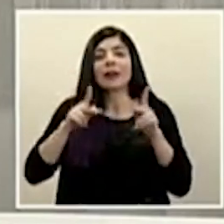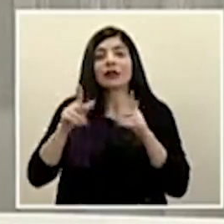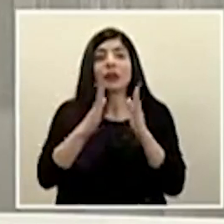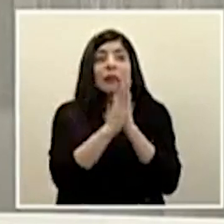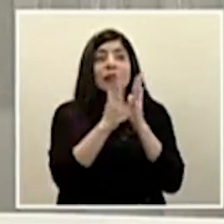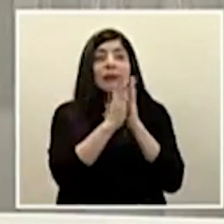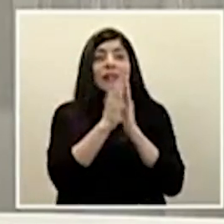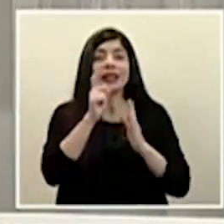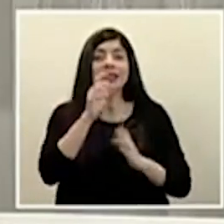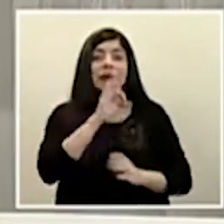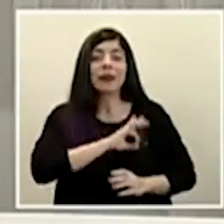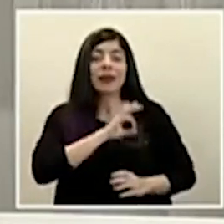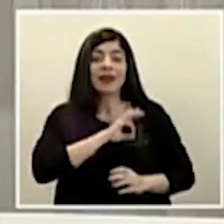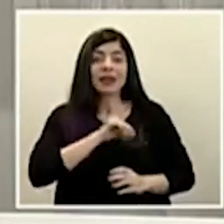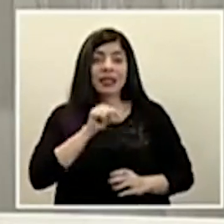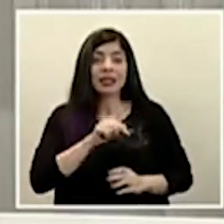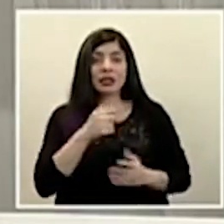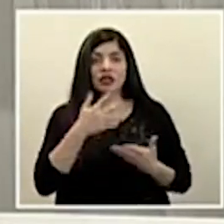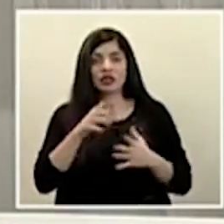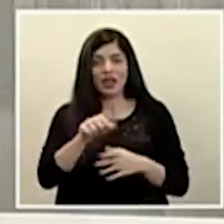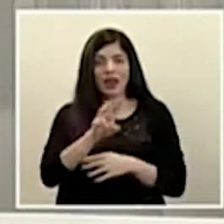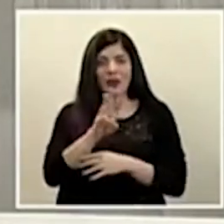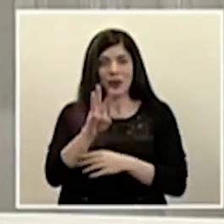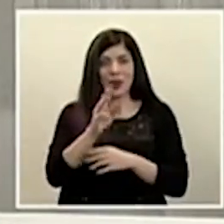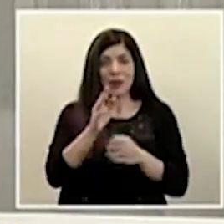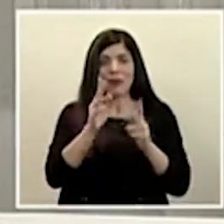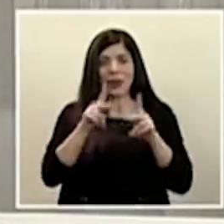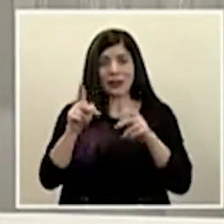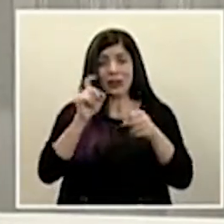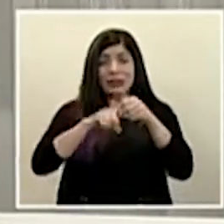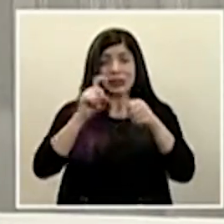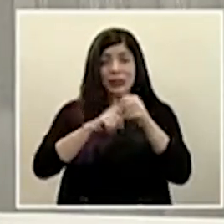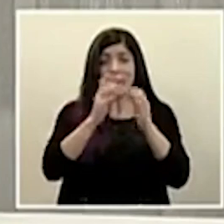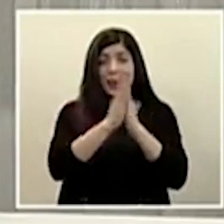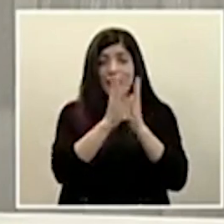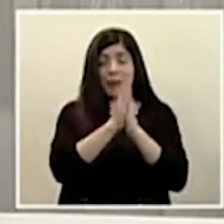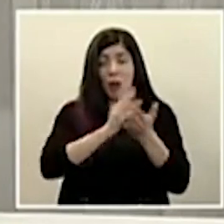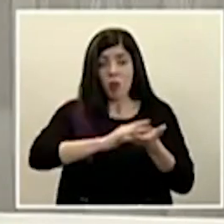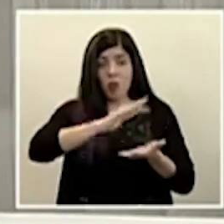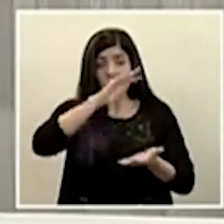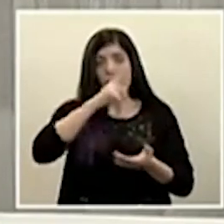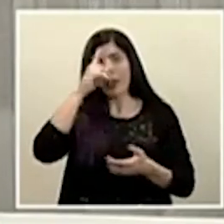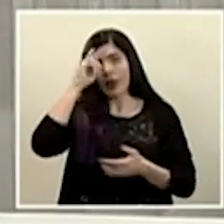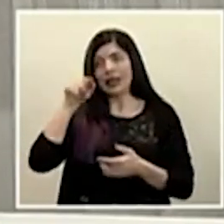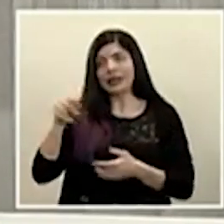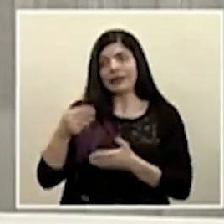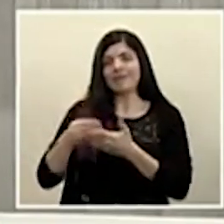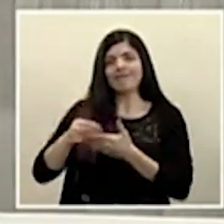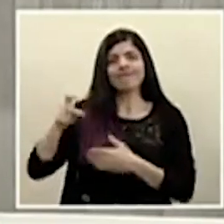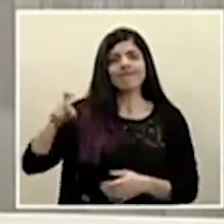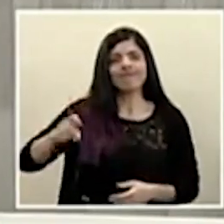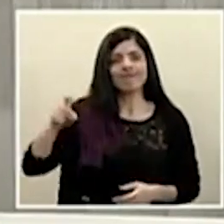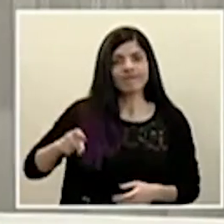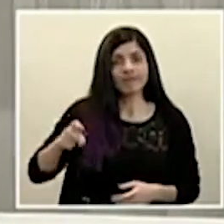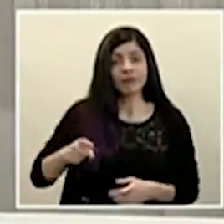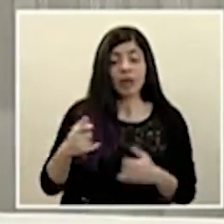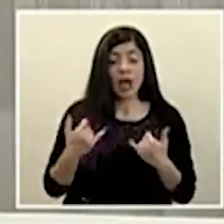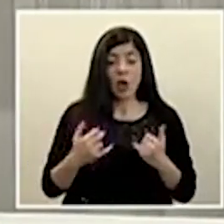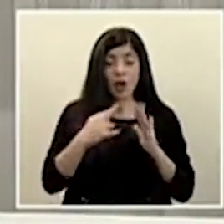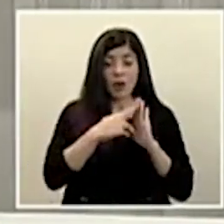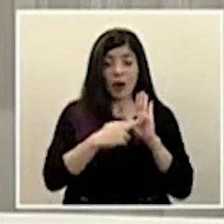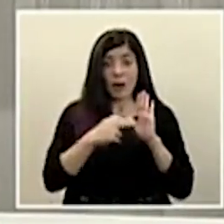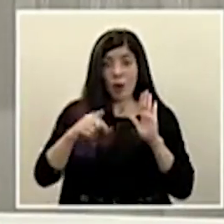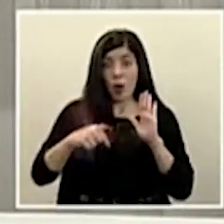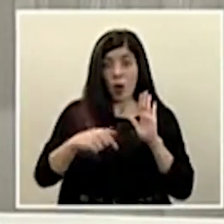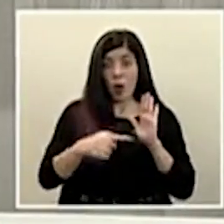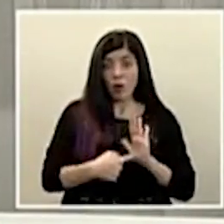del beneficio que ya están en la plataforma, y con más razón necesitamos de estos recursos. Con este reglamento que estamos presentando